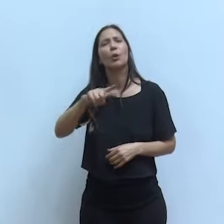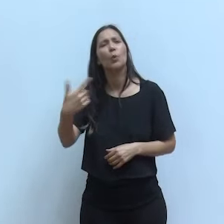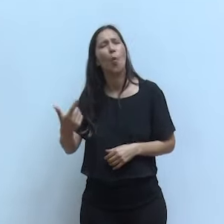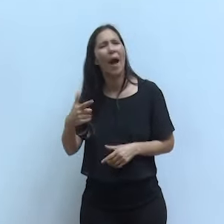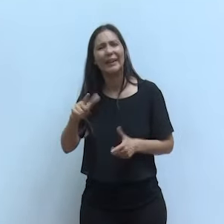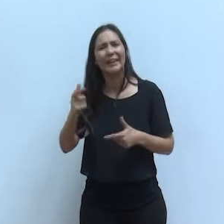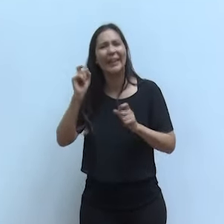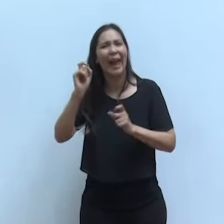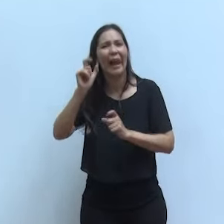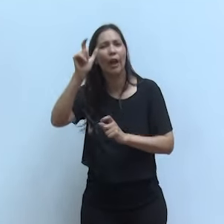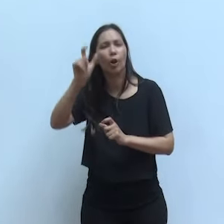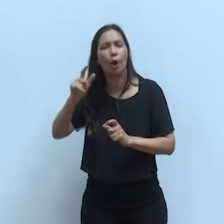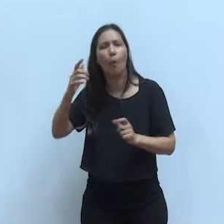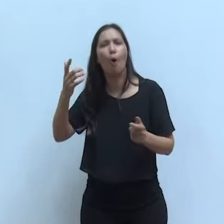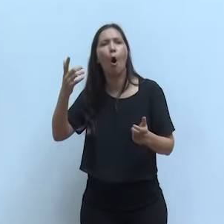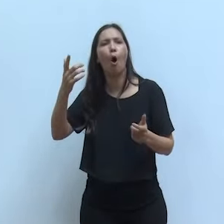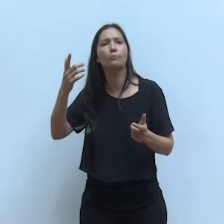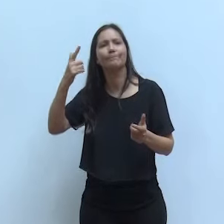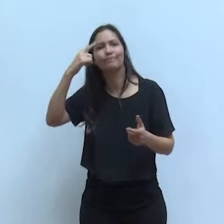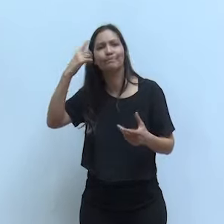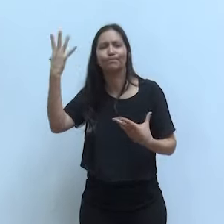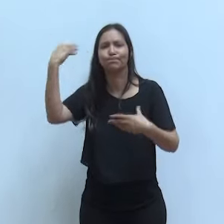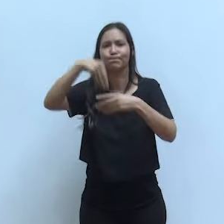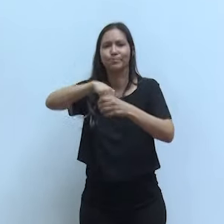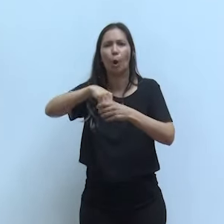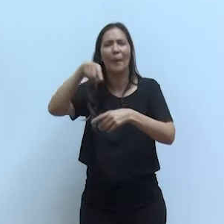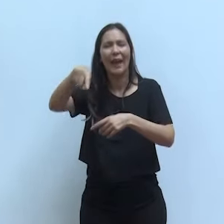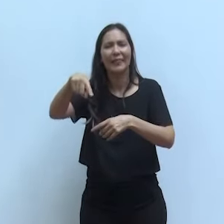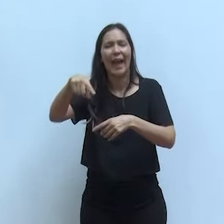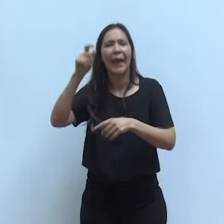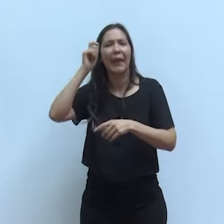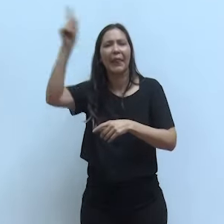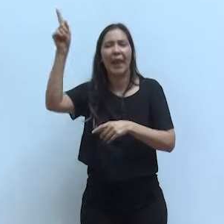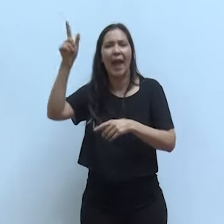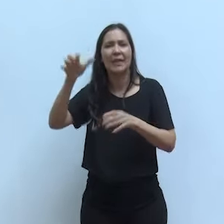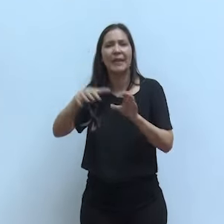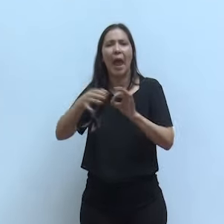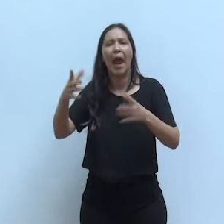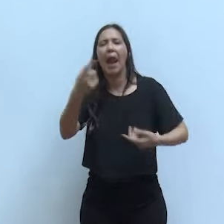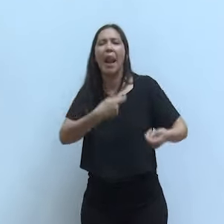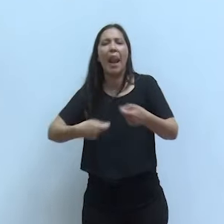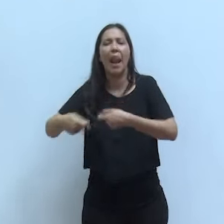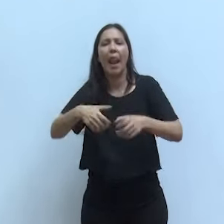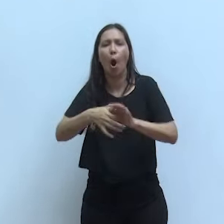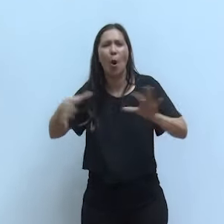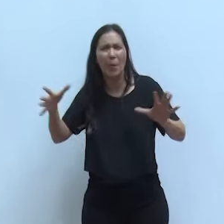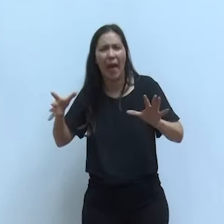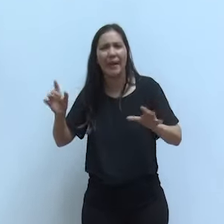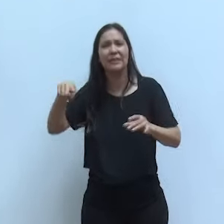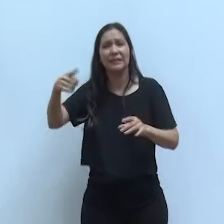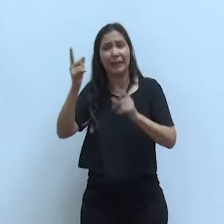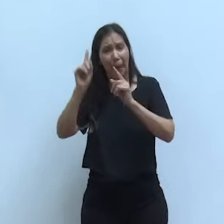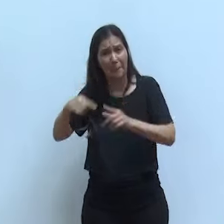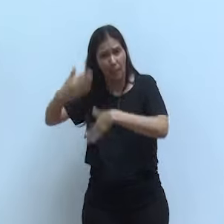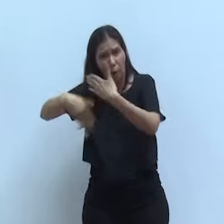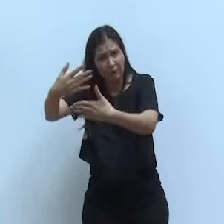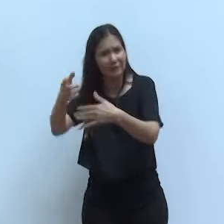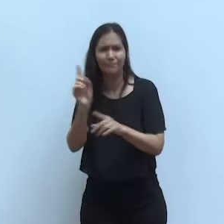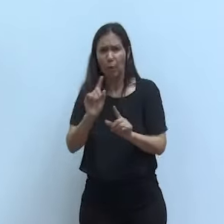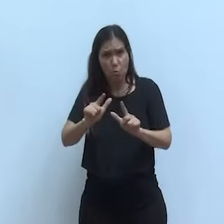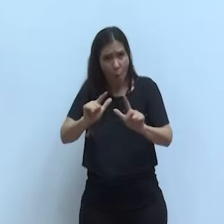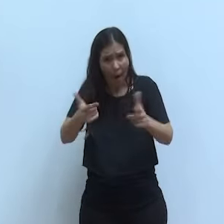progresista pero nadie es nadie de 3000 y pico de casos en esa encuesta no hubo ninguno que tuviera niveles de progresismo